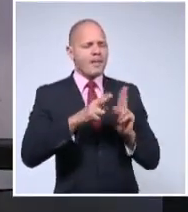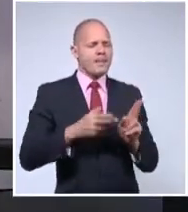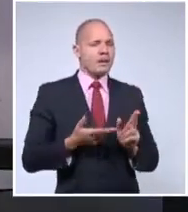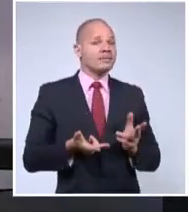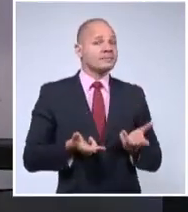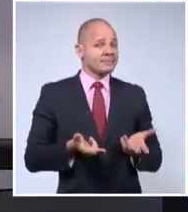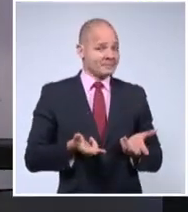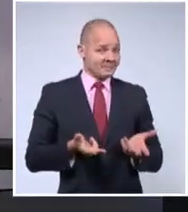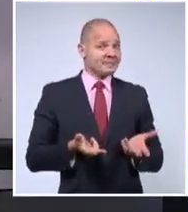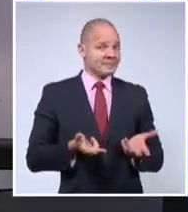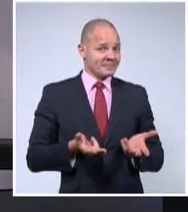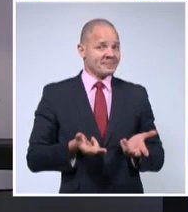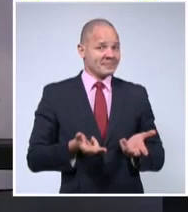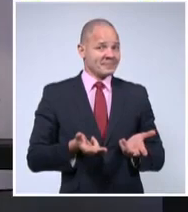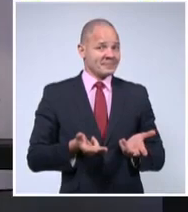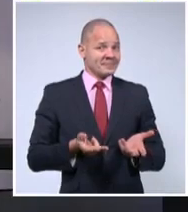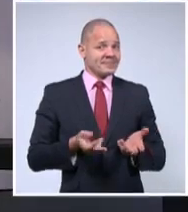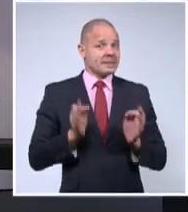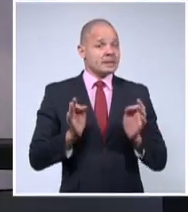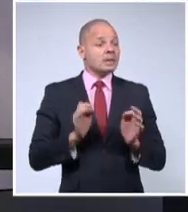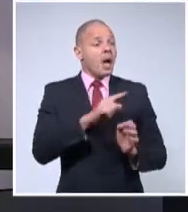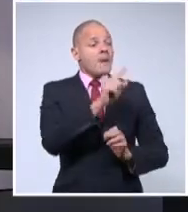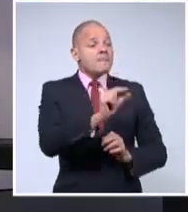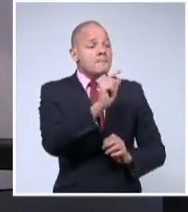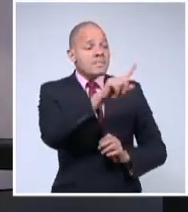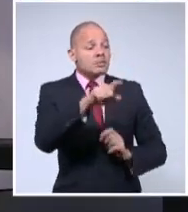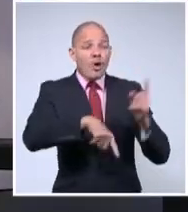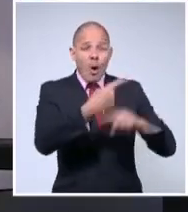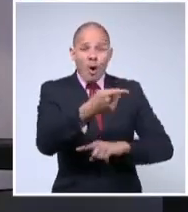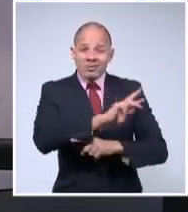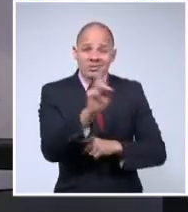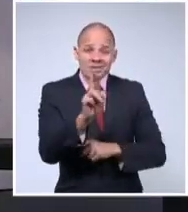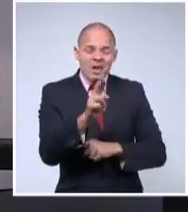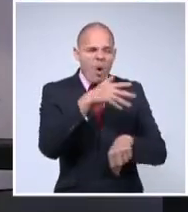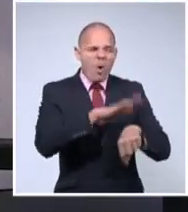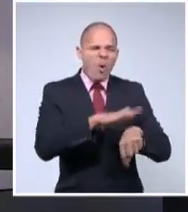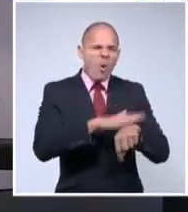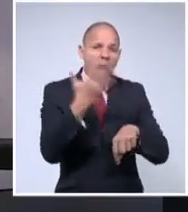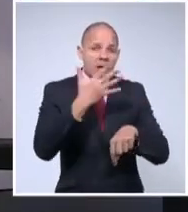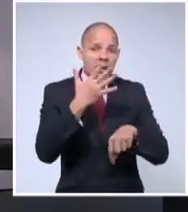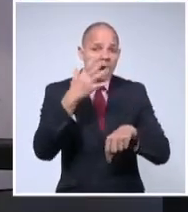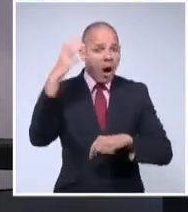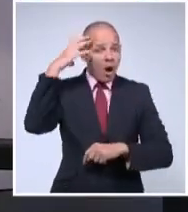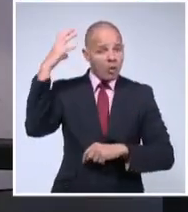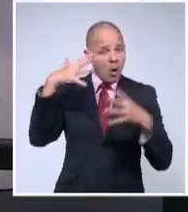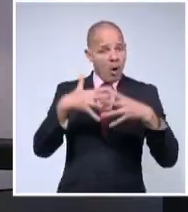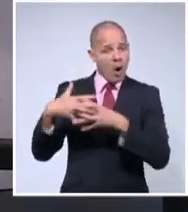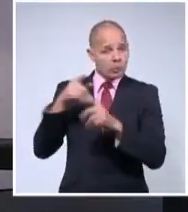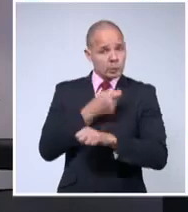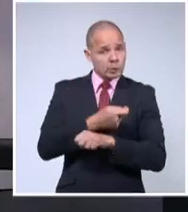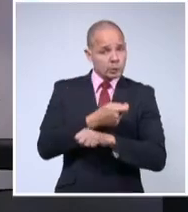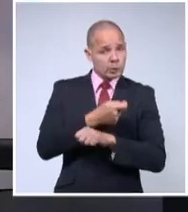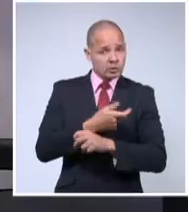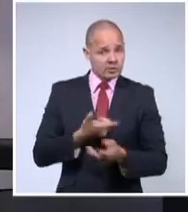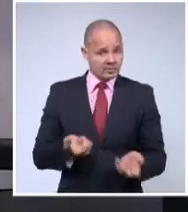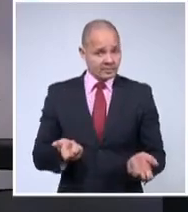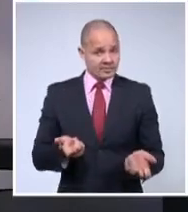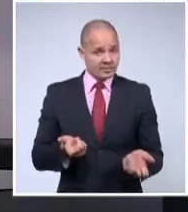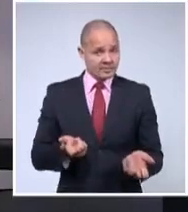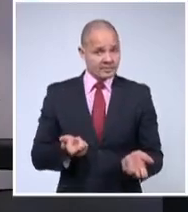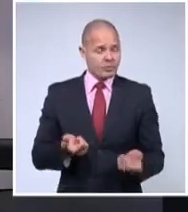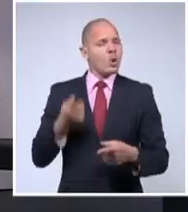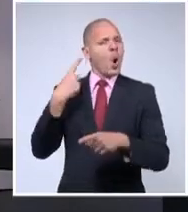en cierta medida, un producto de la actividad subversiva de Estados Unidos en Cuba. Un alto diplomático estadounidense, el